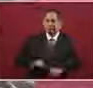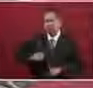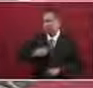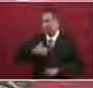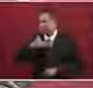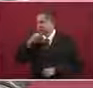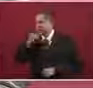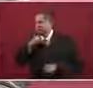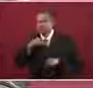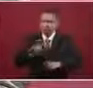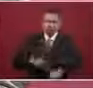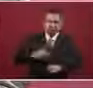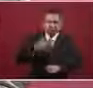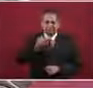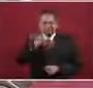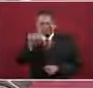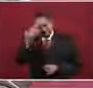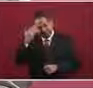con actos de corrupción.